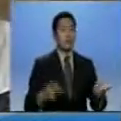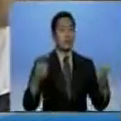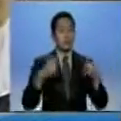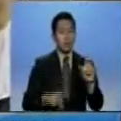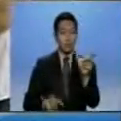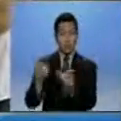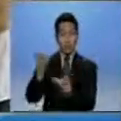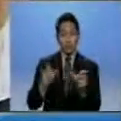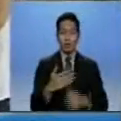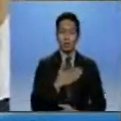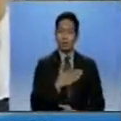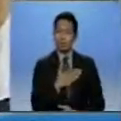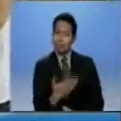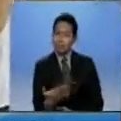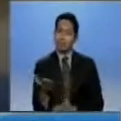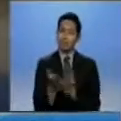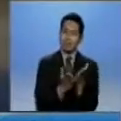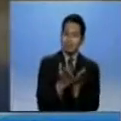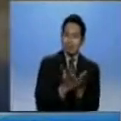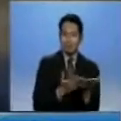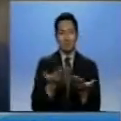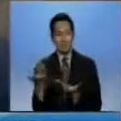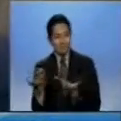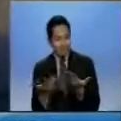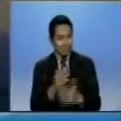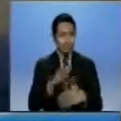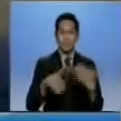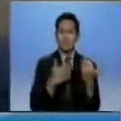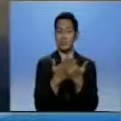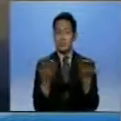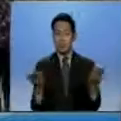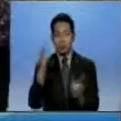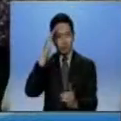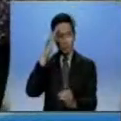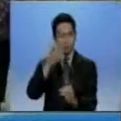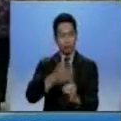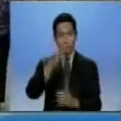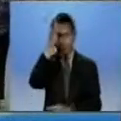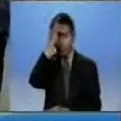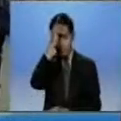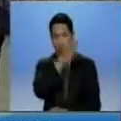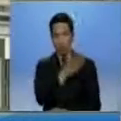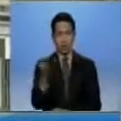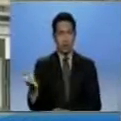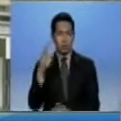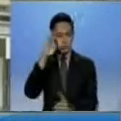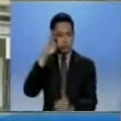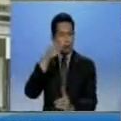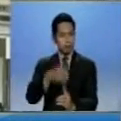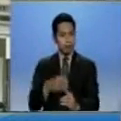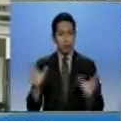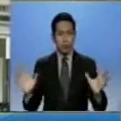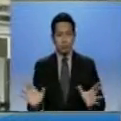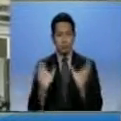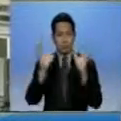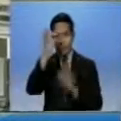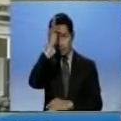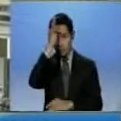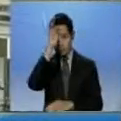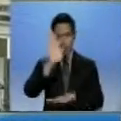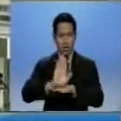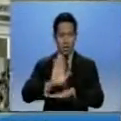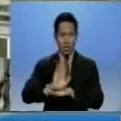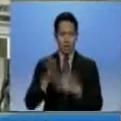oportuno al afiliado son algunas de las metas para repotenciar el Hospital Teodoro Maldonado Carbo. Mientras tanto,